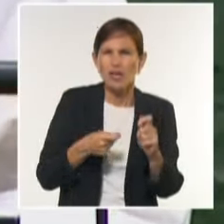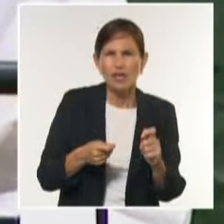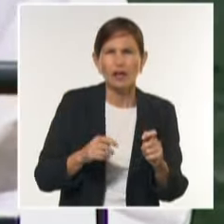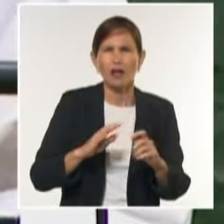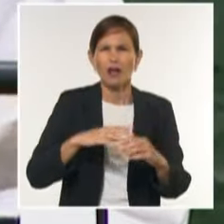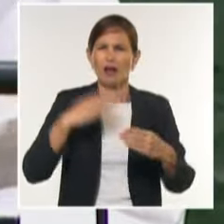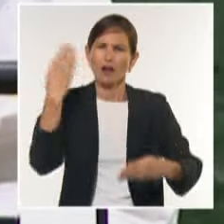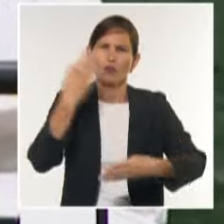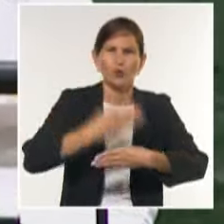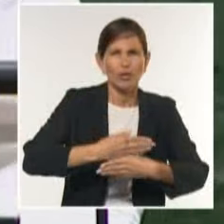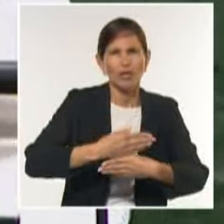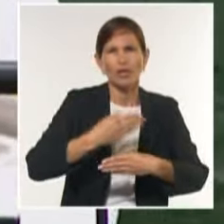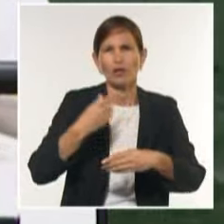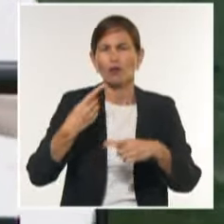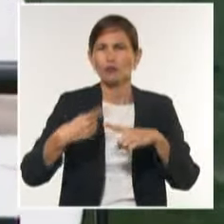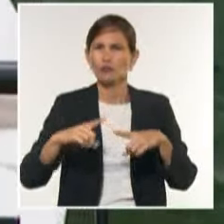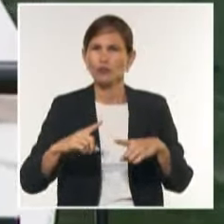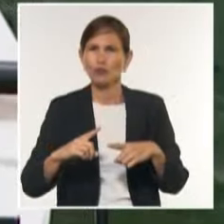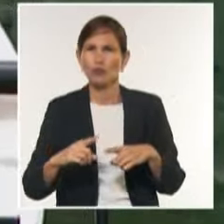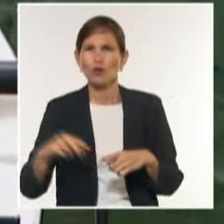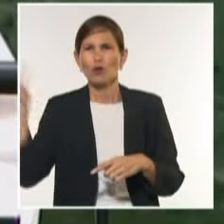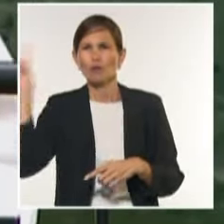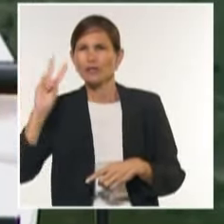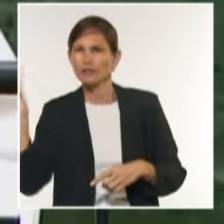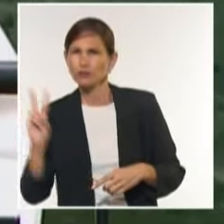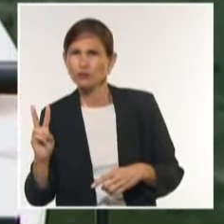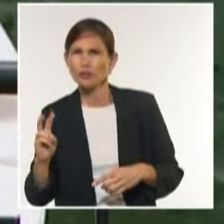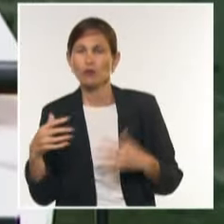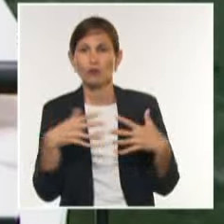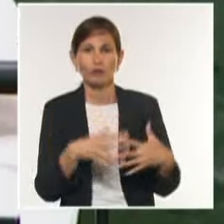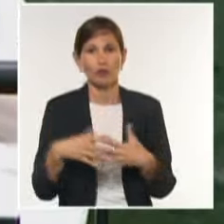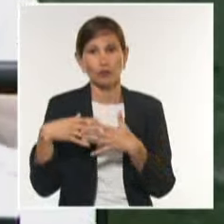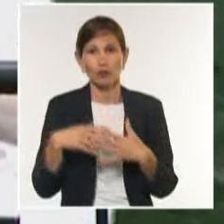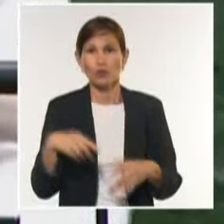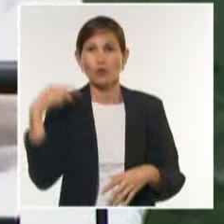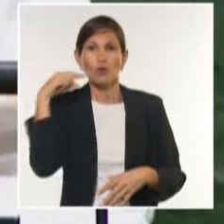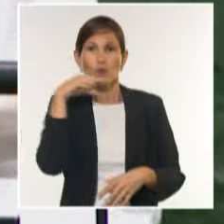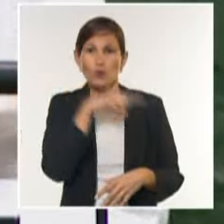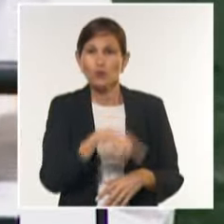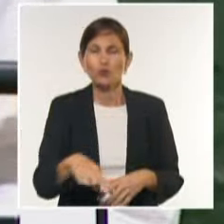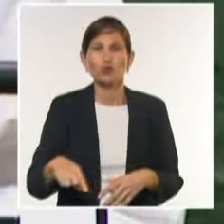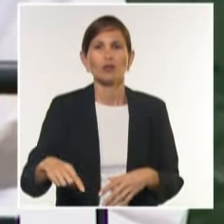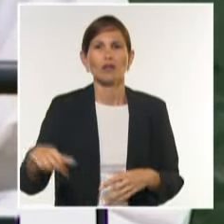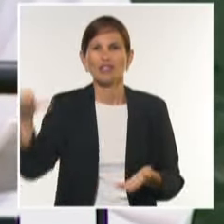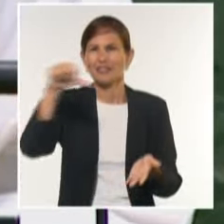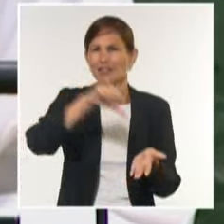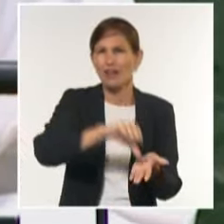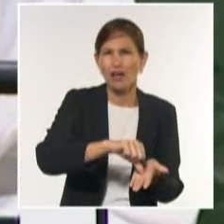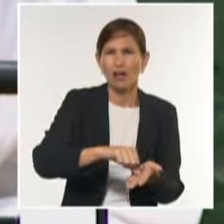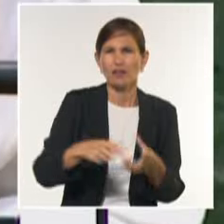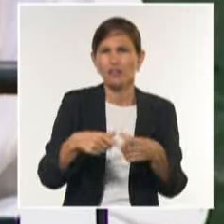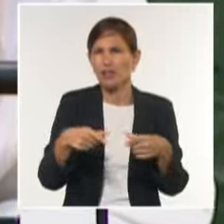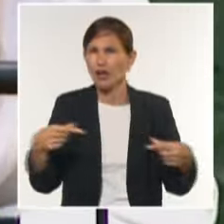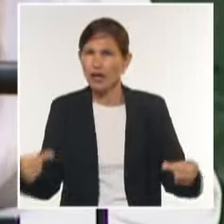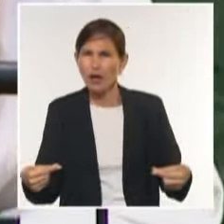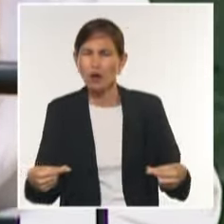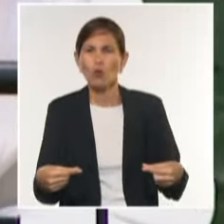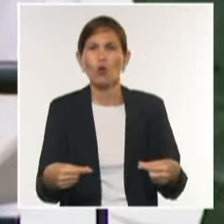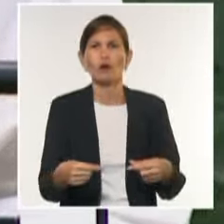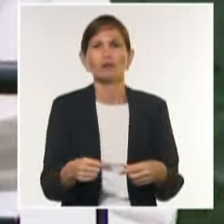las sanciones impuestas a Venezuela, Rusia, Irán, Nicaragua, o